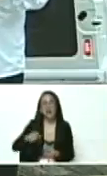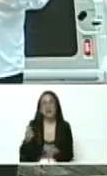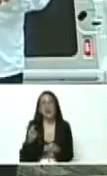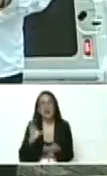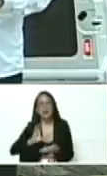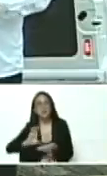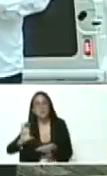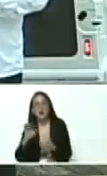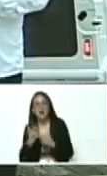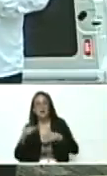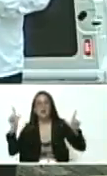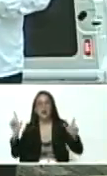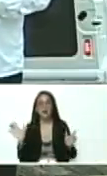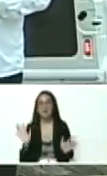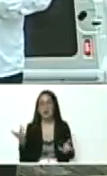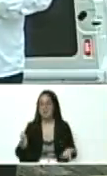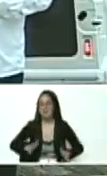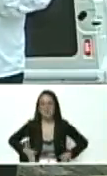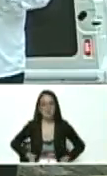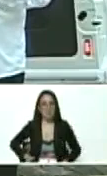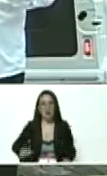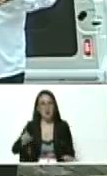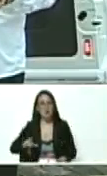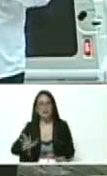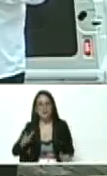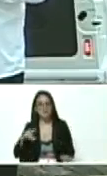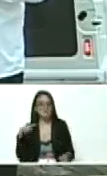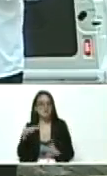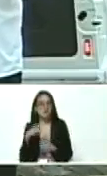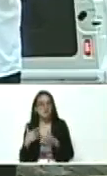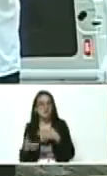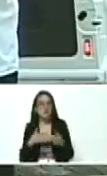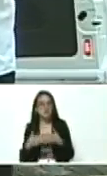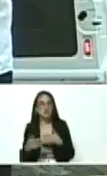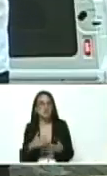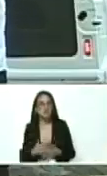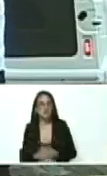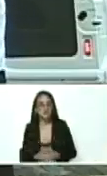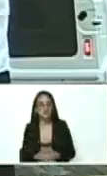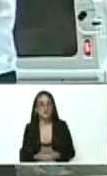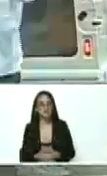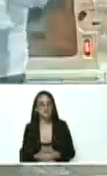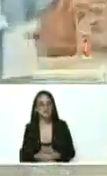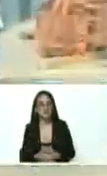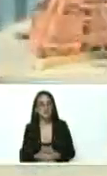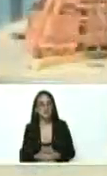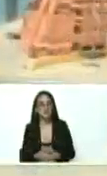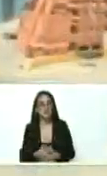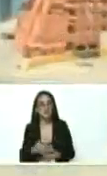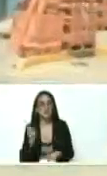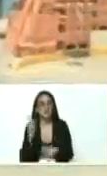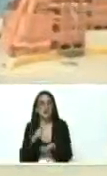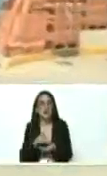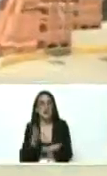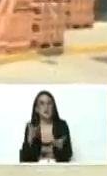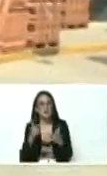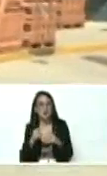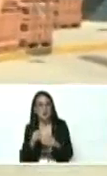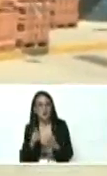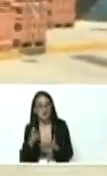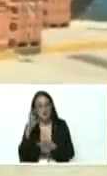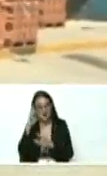Nueva Granada? ¿Ah? No hubiera ido, porque entonces hubieran llegado los administradores, mis